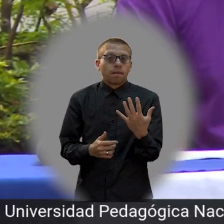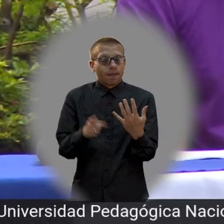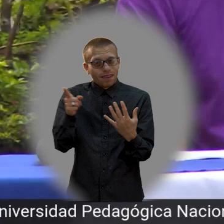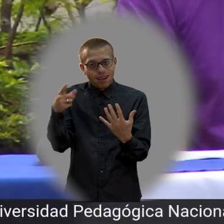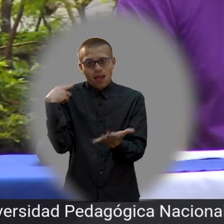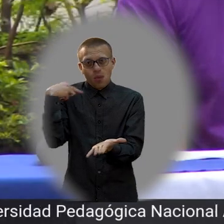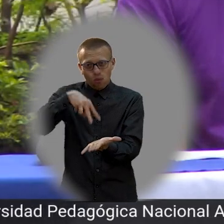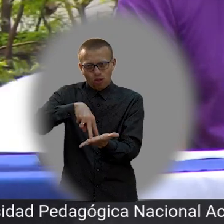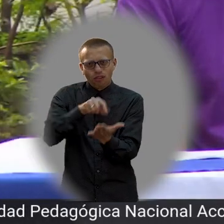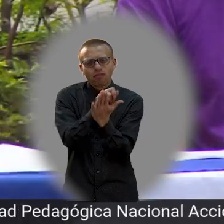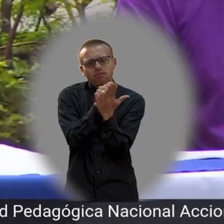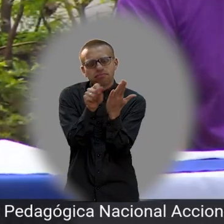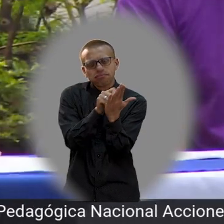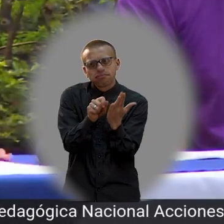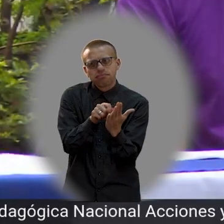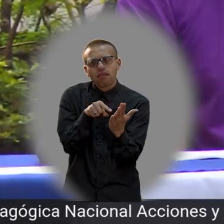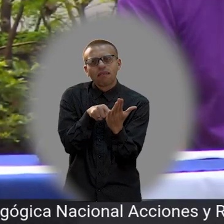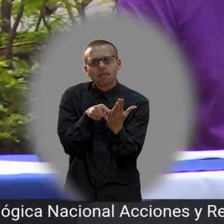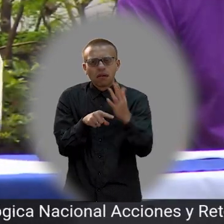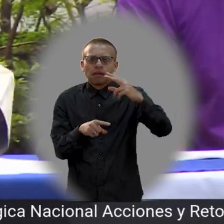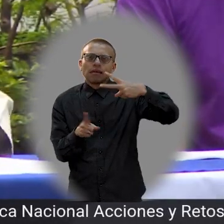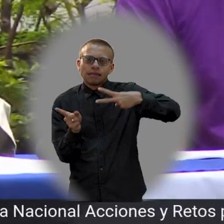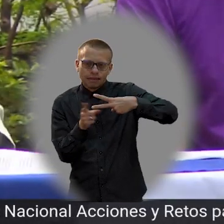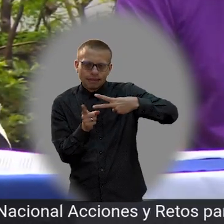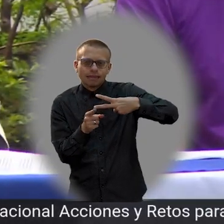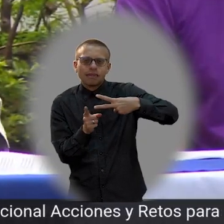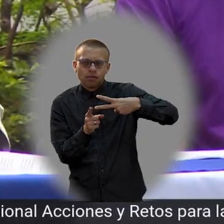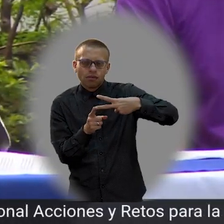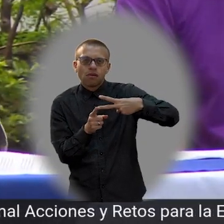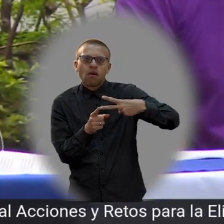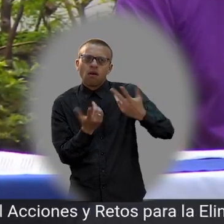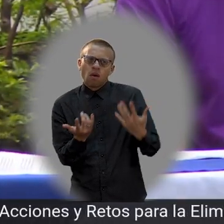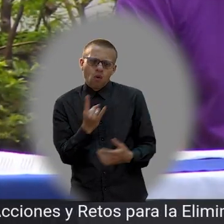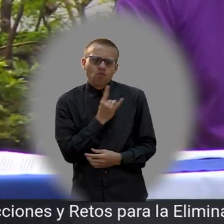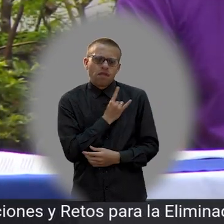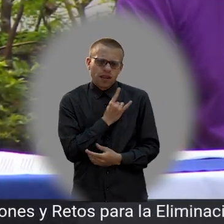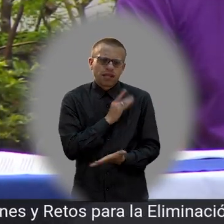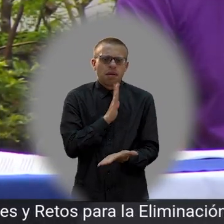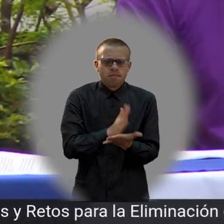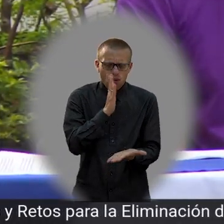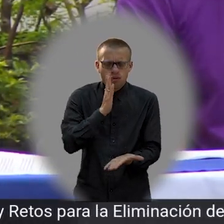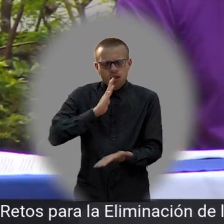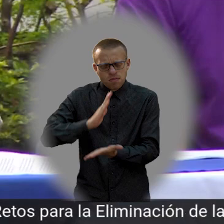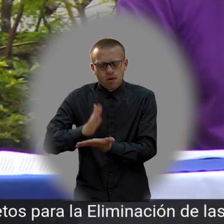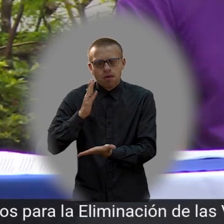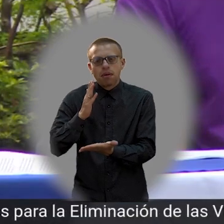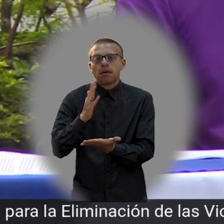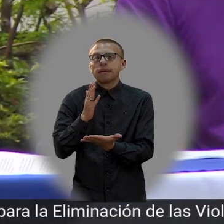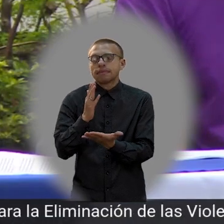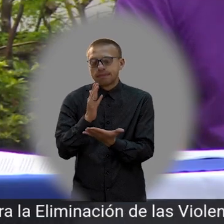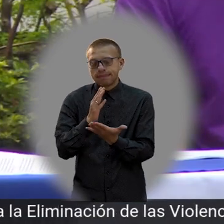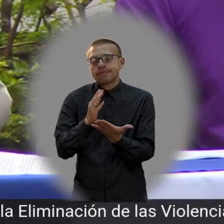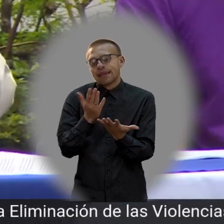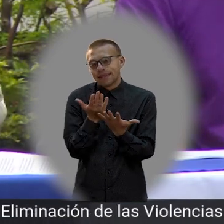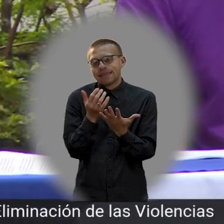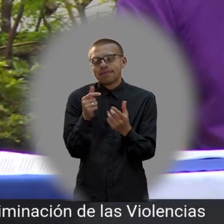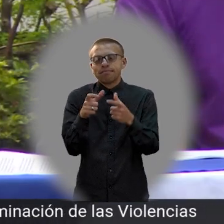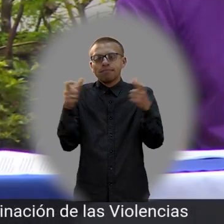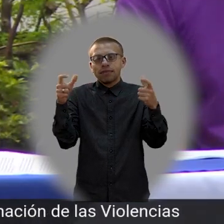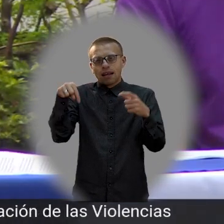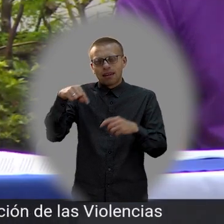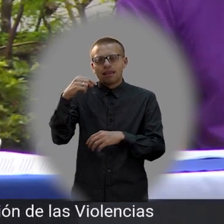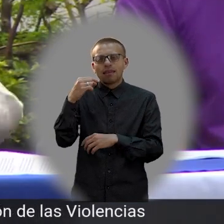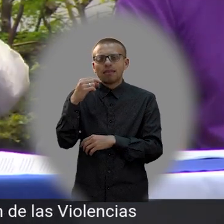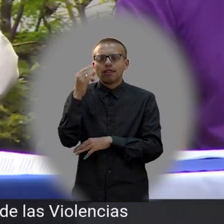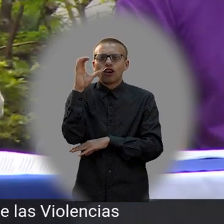creo que parte de lo que está ocurriendo en muchos lugares, no solo en las universidades, sino en un país como el nuestro, que ha vivido en